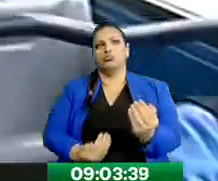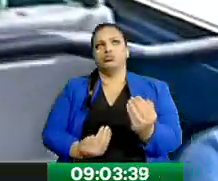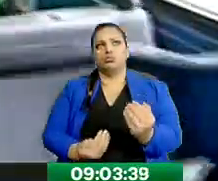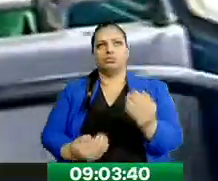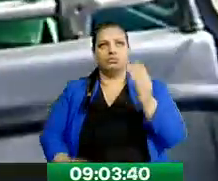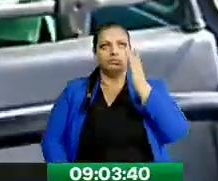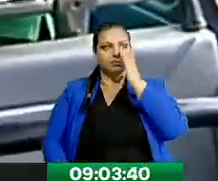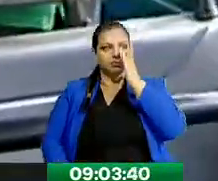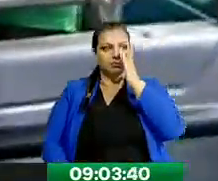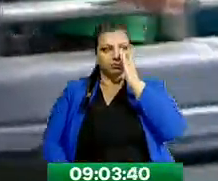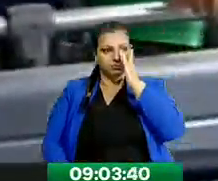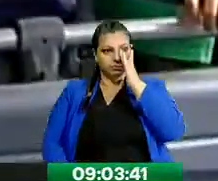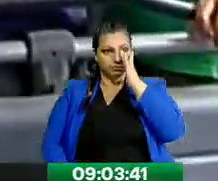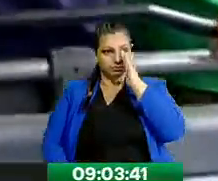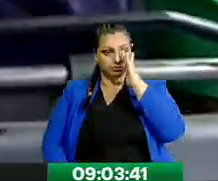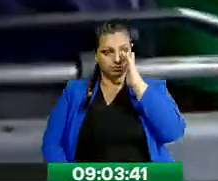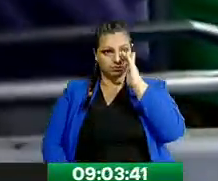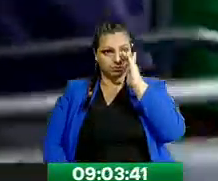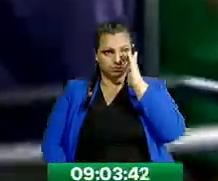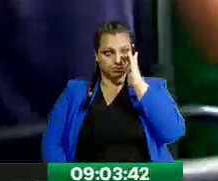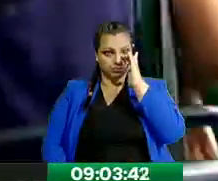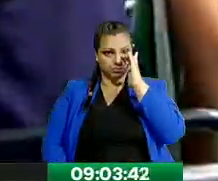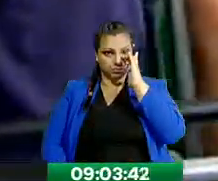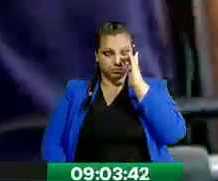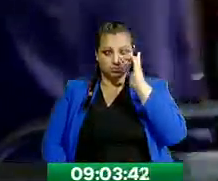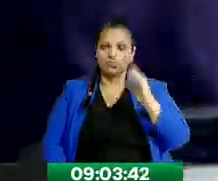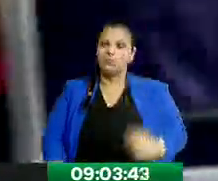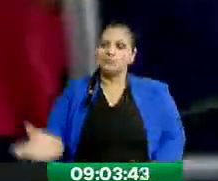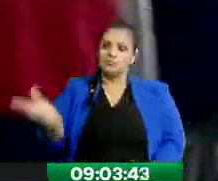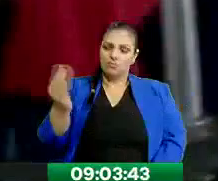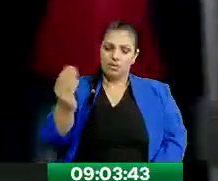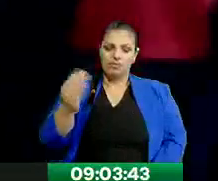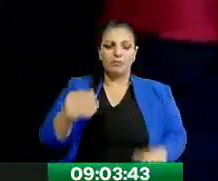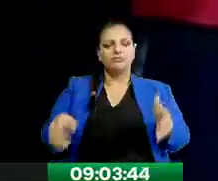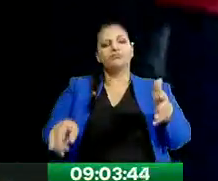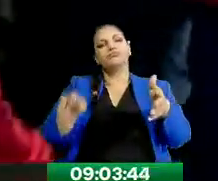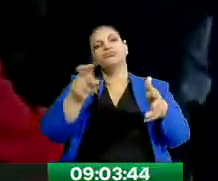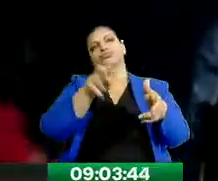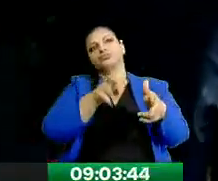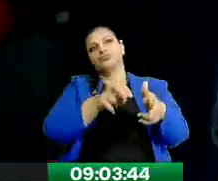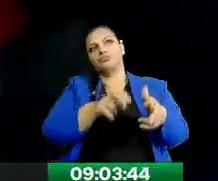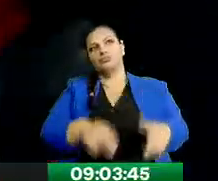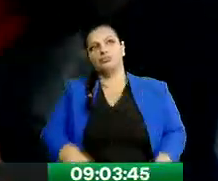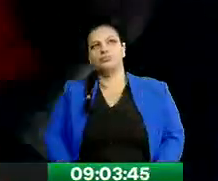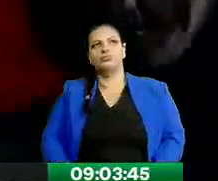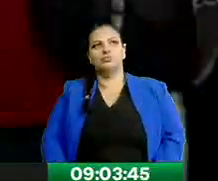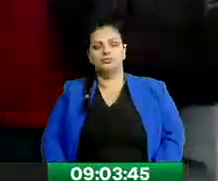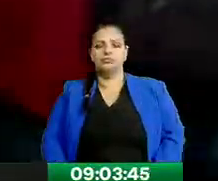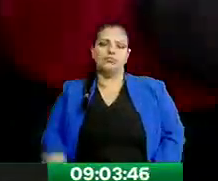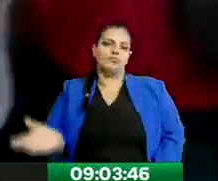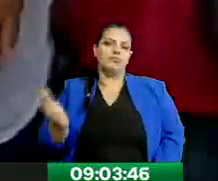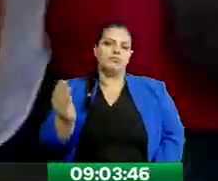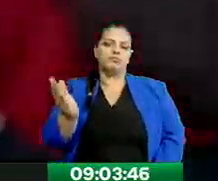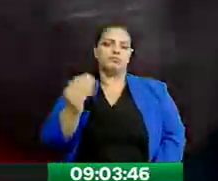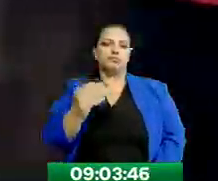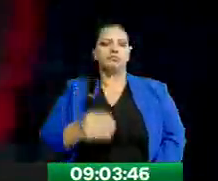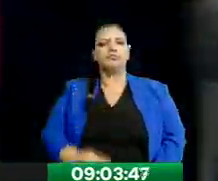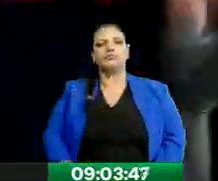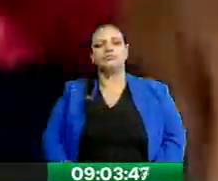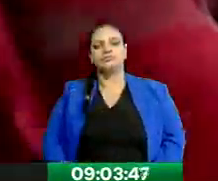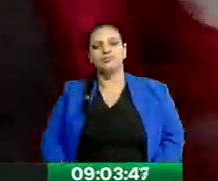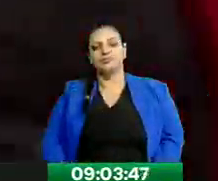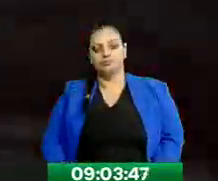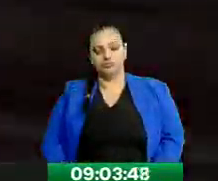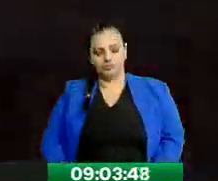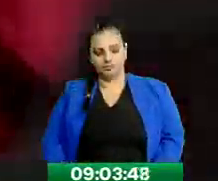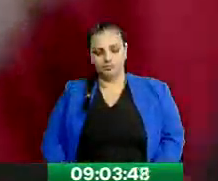instantes proceden ya a subir quienes se encontraban sobre la parte baja, procediendo con la respectiva